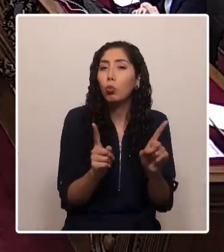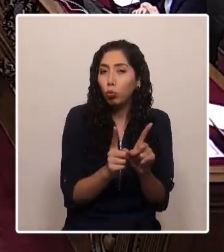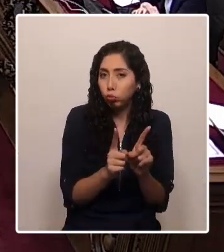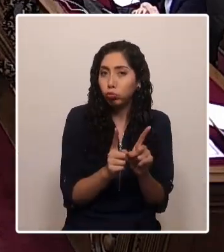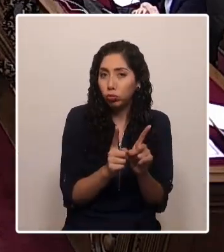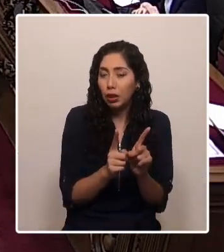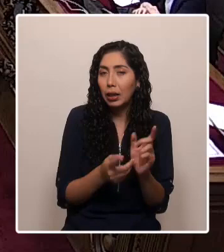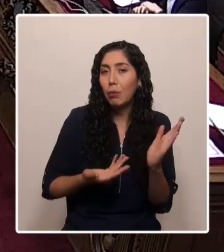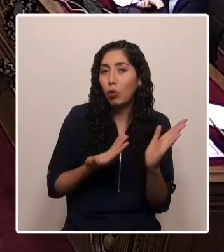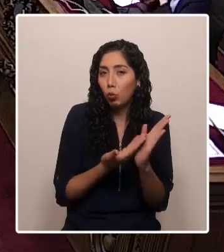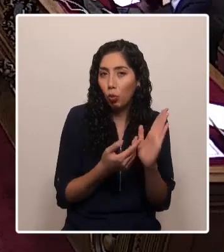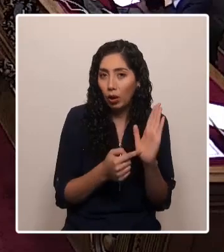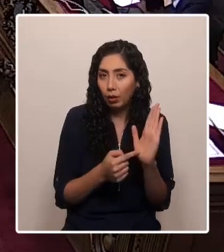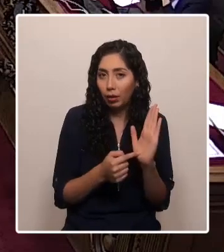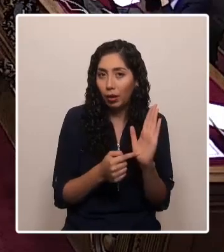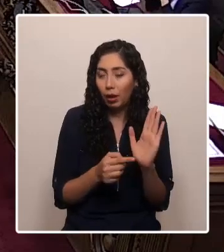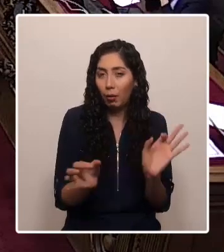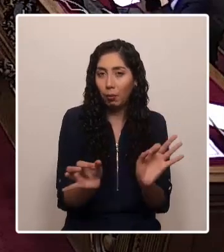Muchas gracias.